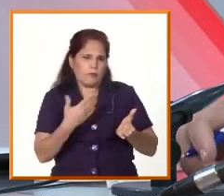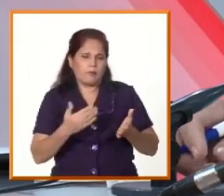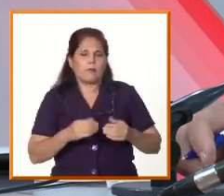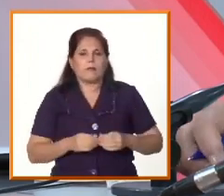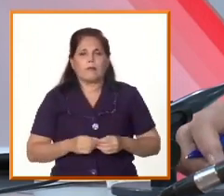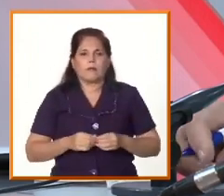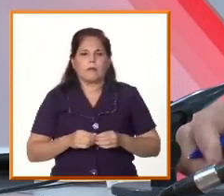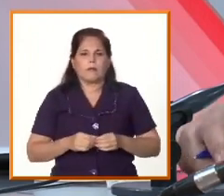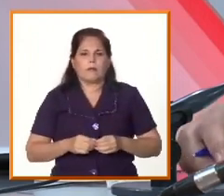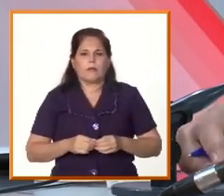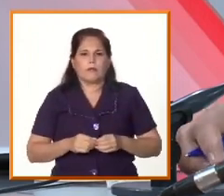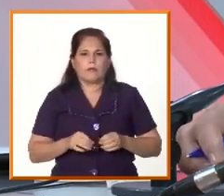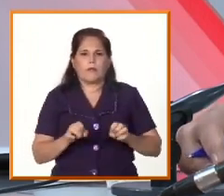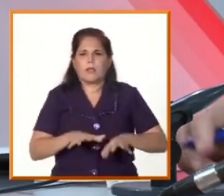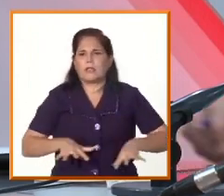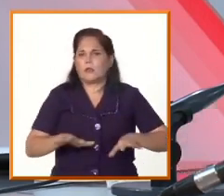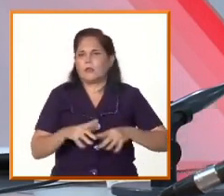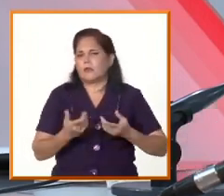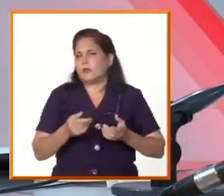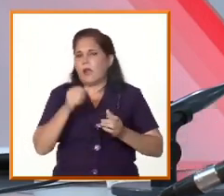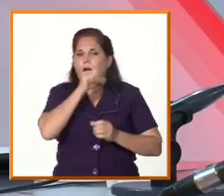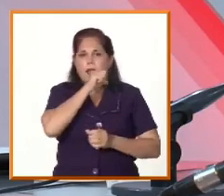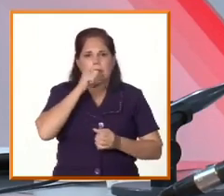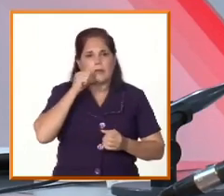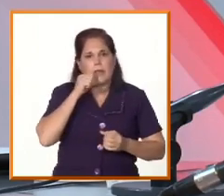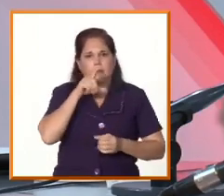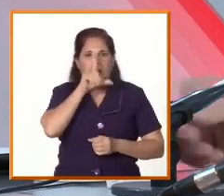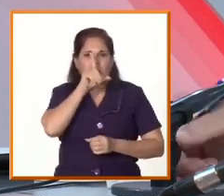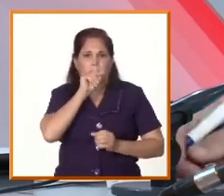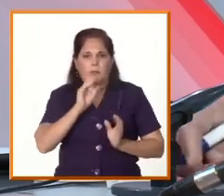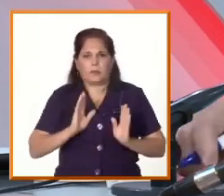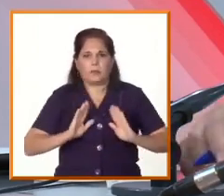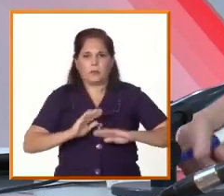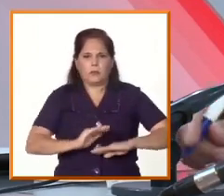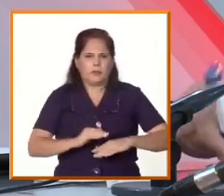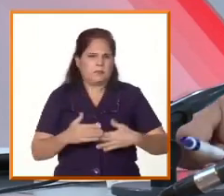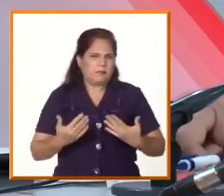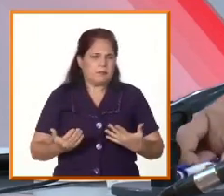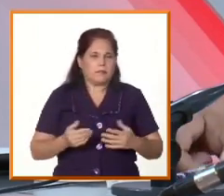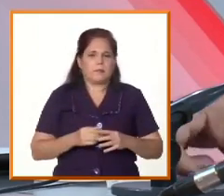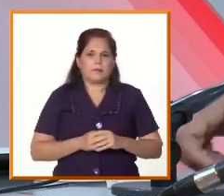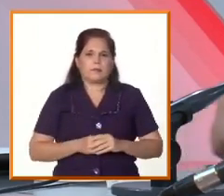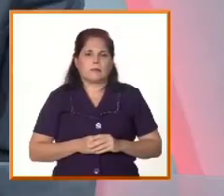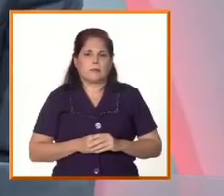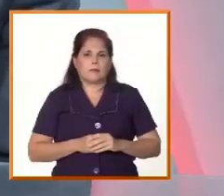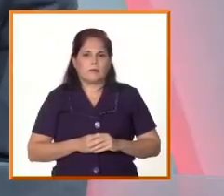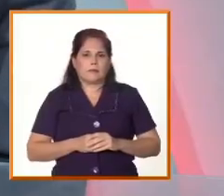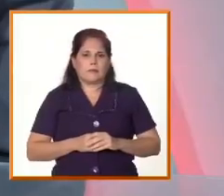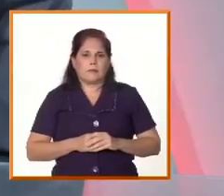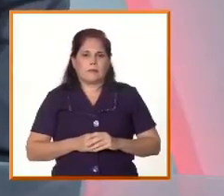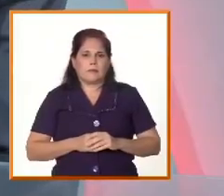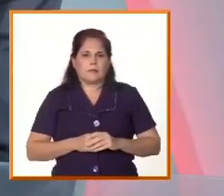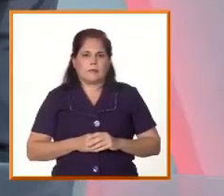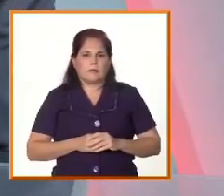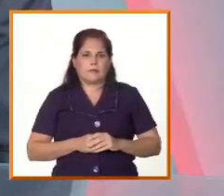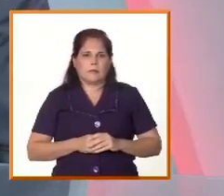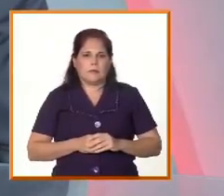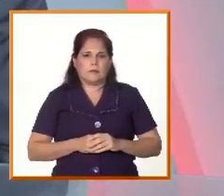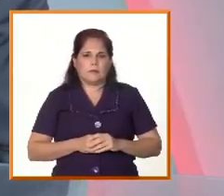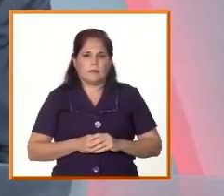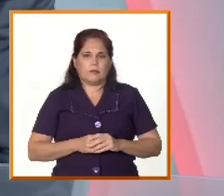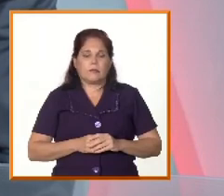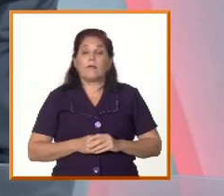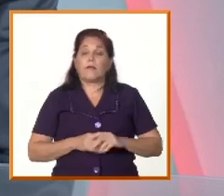está pasando En qué situación estamos qué pasa con el aceite con el pollo te comento muy raro porque sé que independientemente que se ha abordado un grupo de información importante